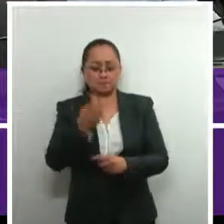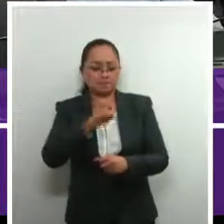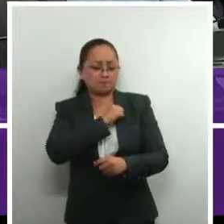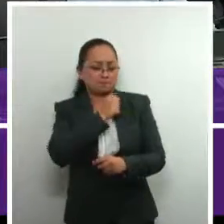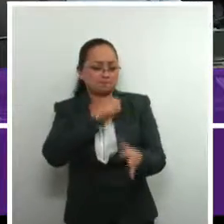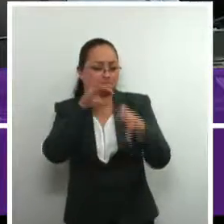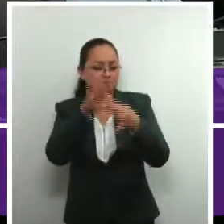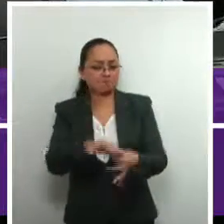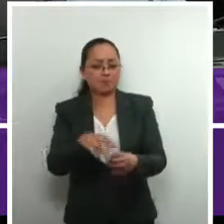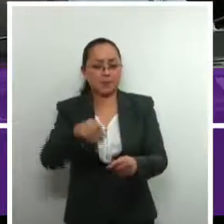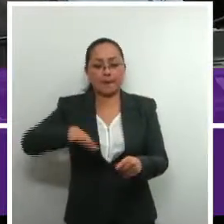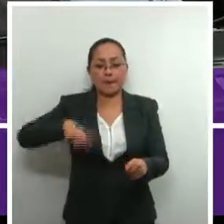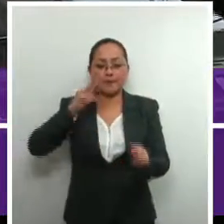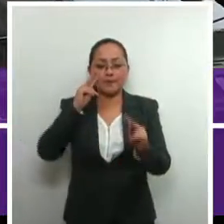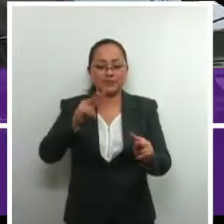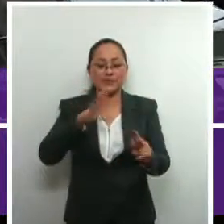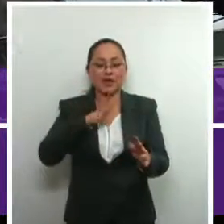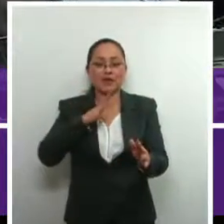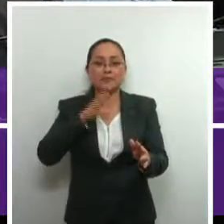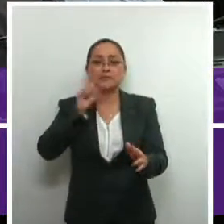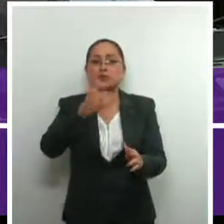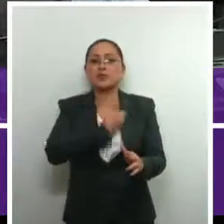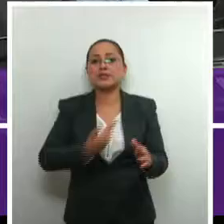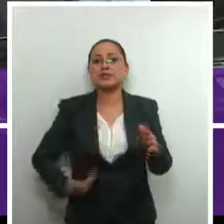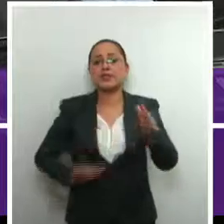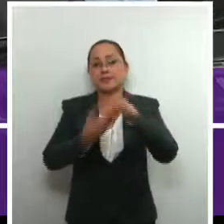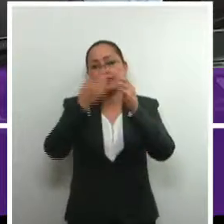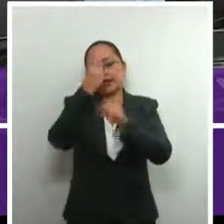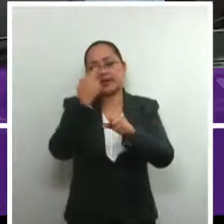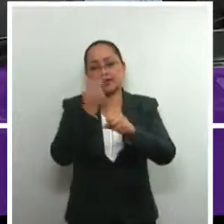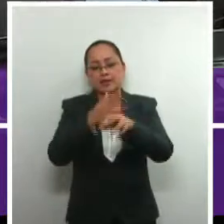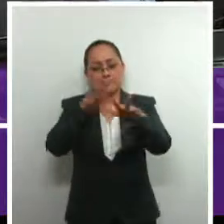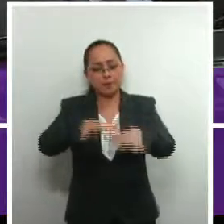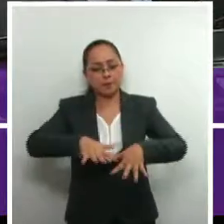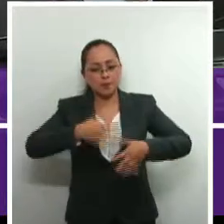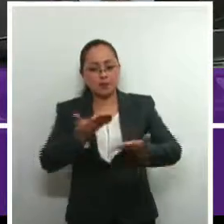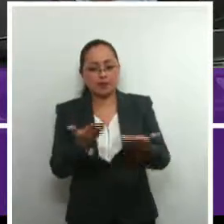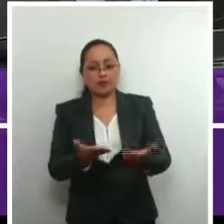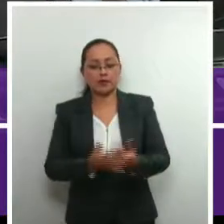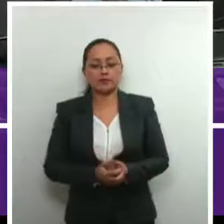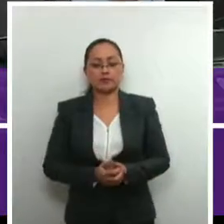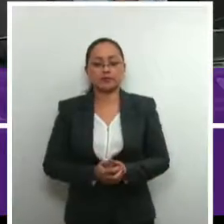sano. Finalmente, como usted lo pudo escuchar, el presidente de esta Asamblea